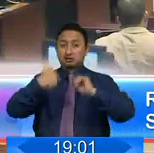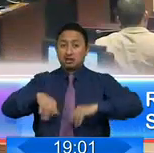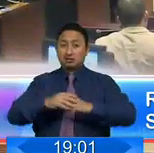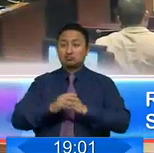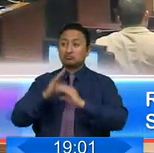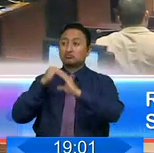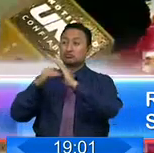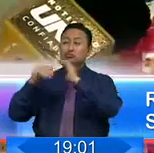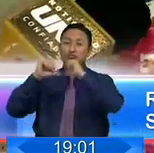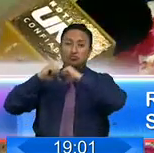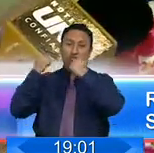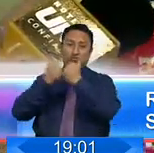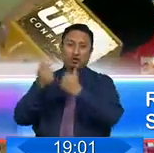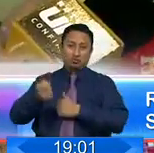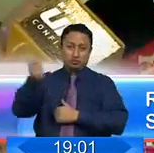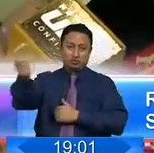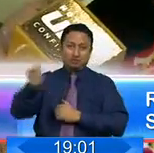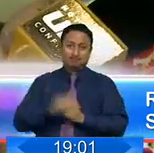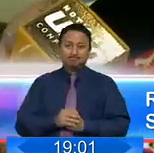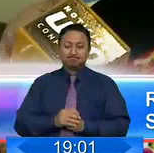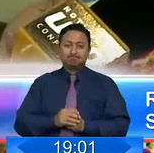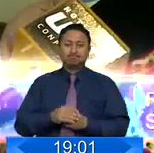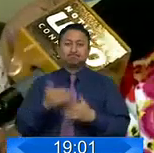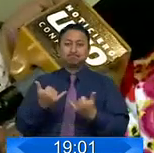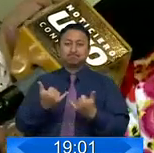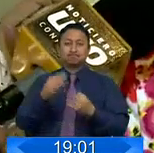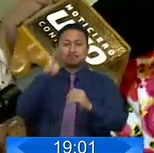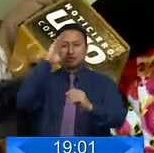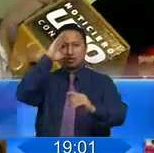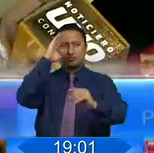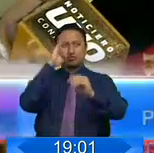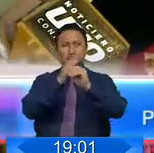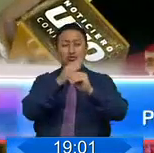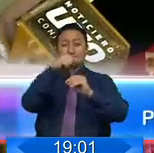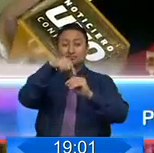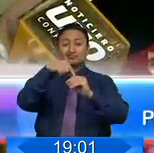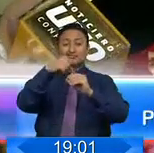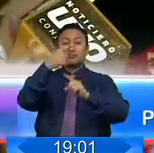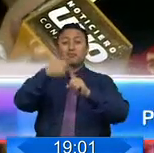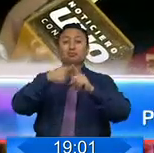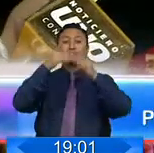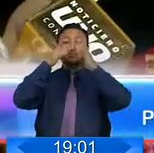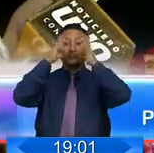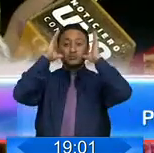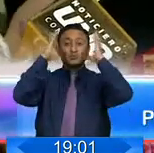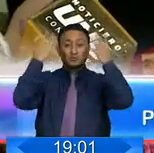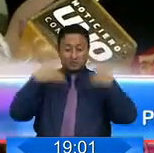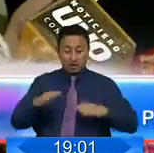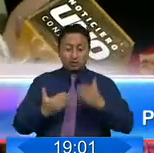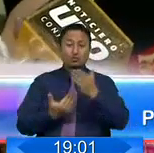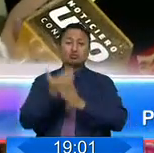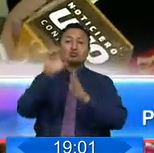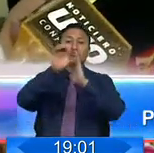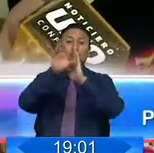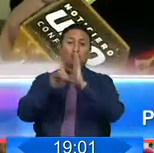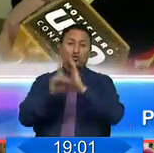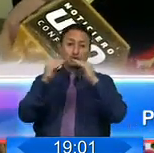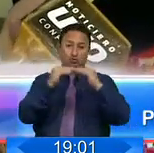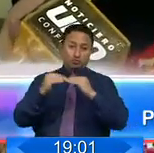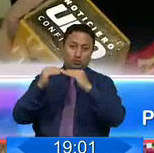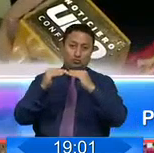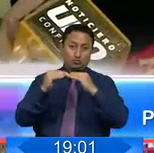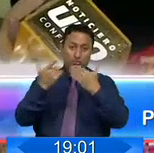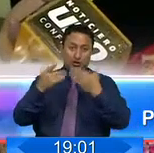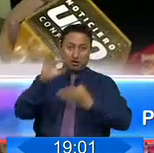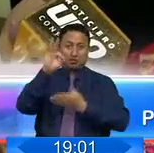Nacional. Tenemos como horizonte en diciembre de este año tener ya un nuevo Código de la Democracia